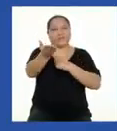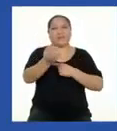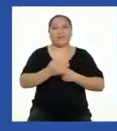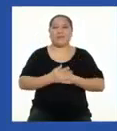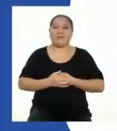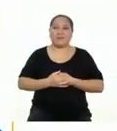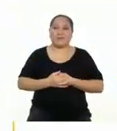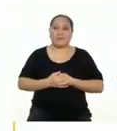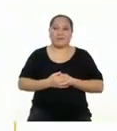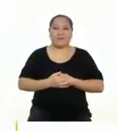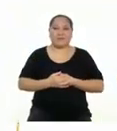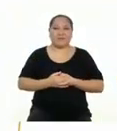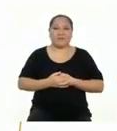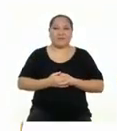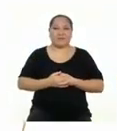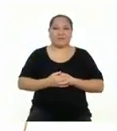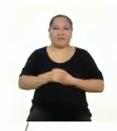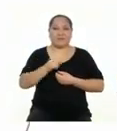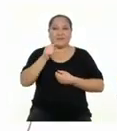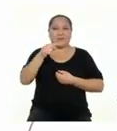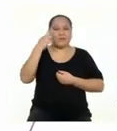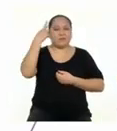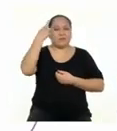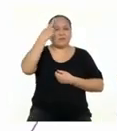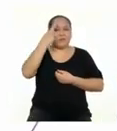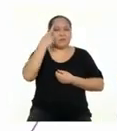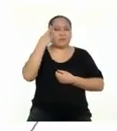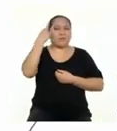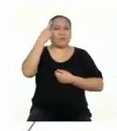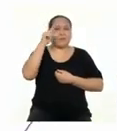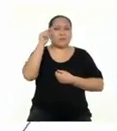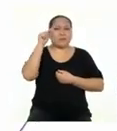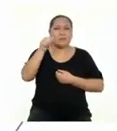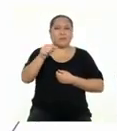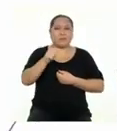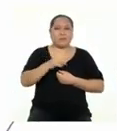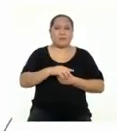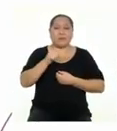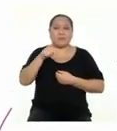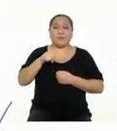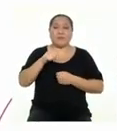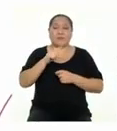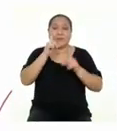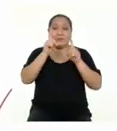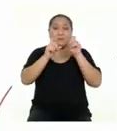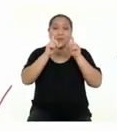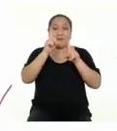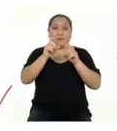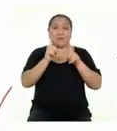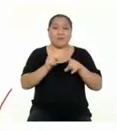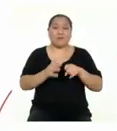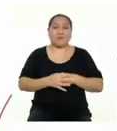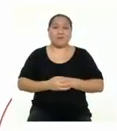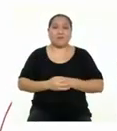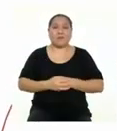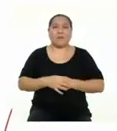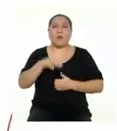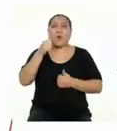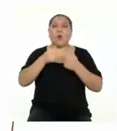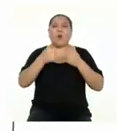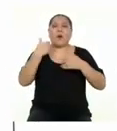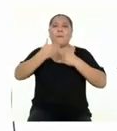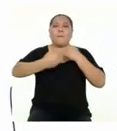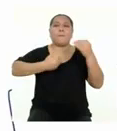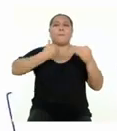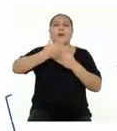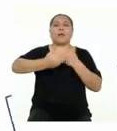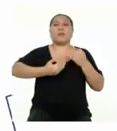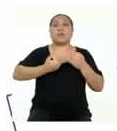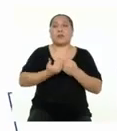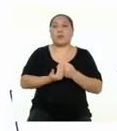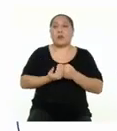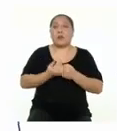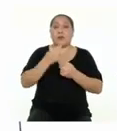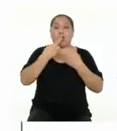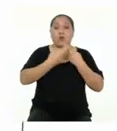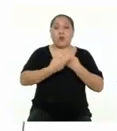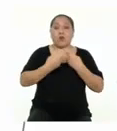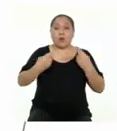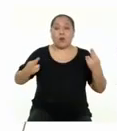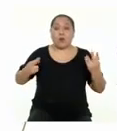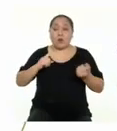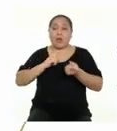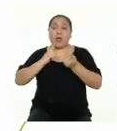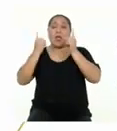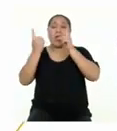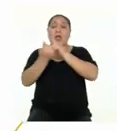reto. Van a reflexionar en torno a las siguientes preguntas. ¿Cuál es el proceso para que un recurso